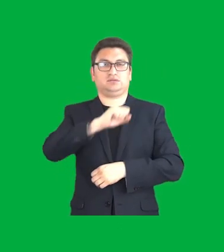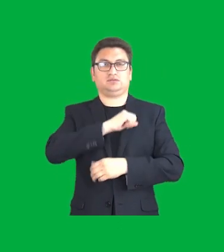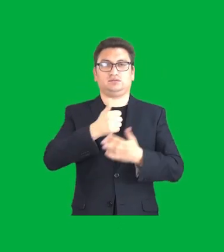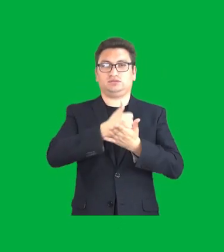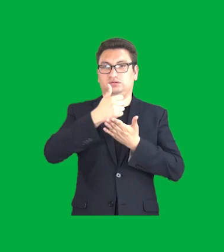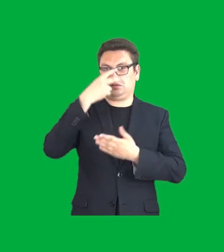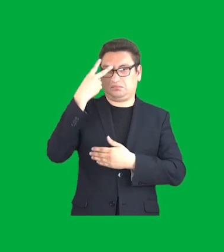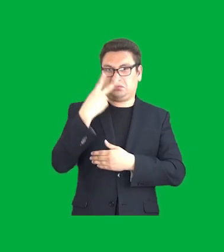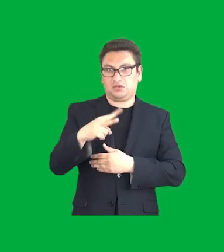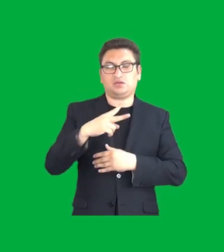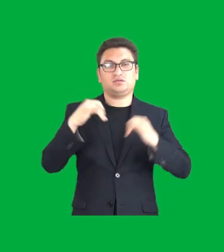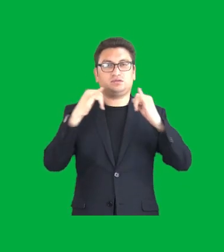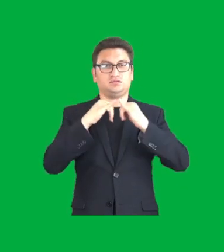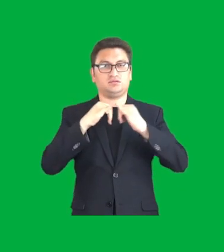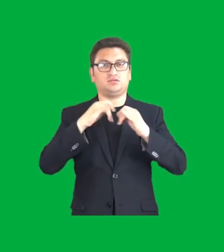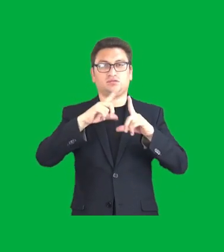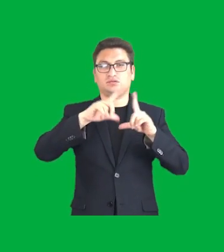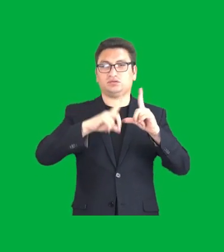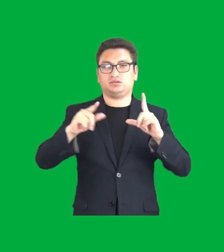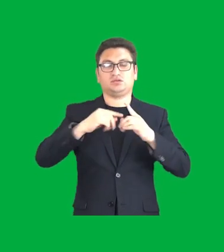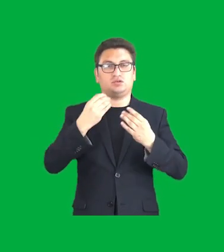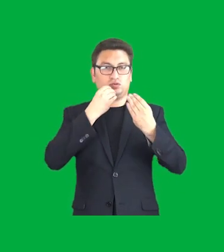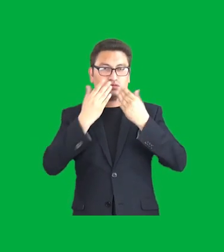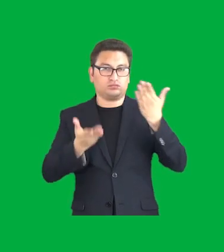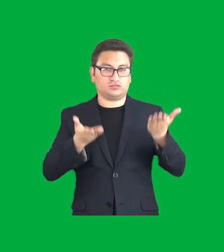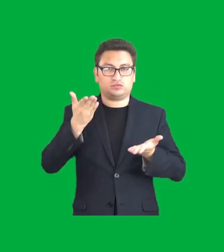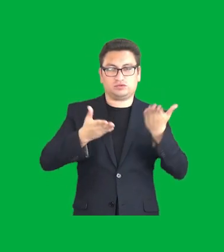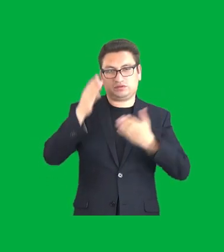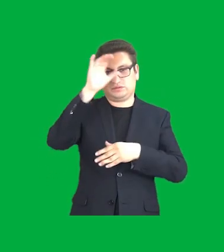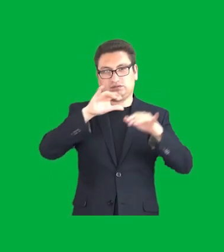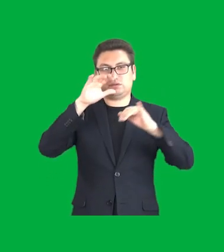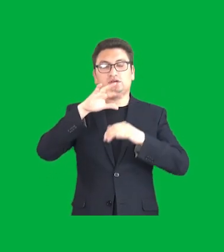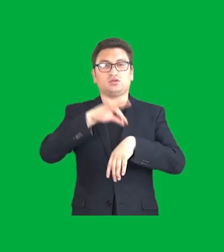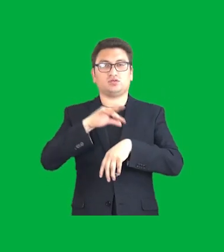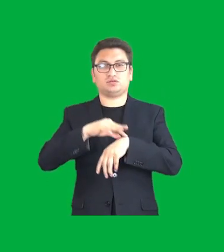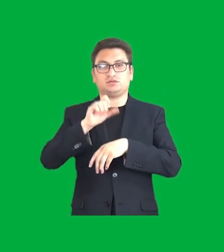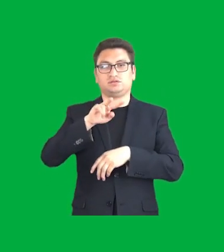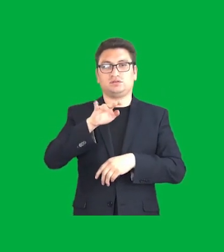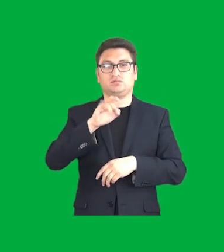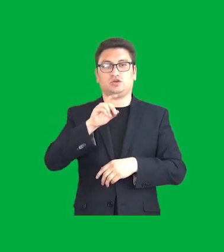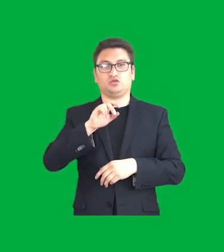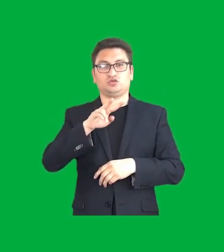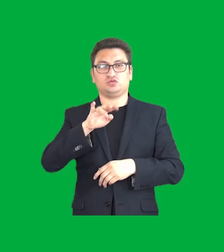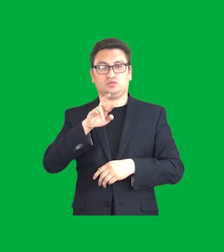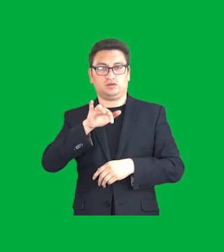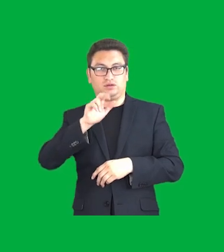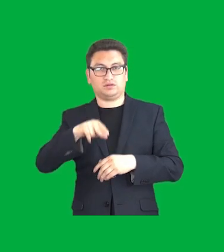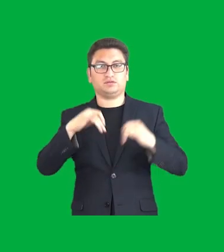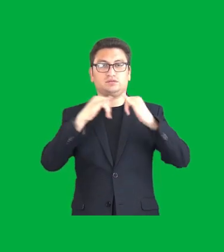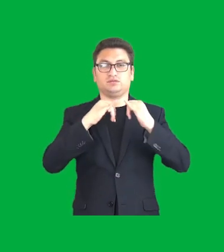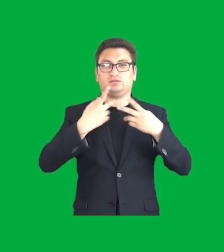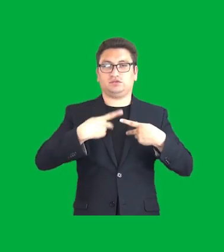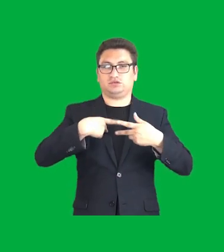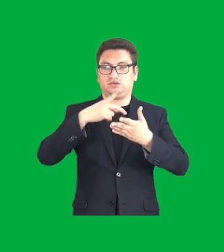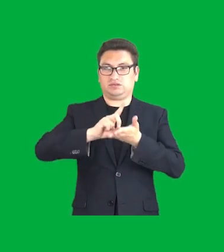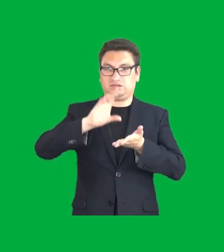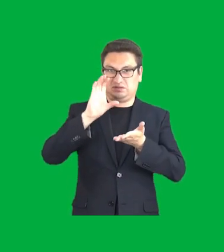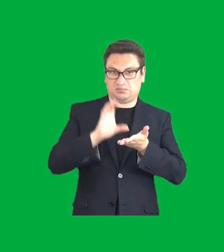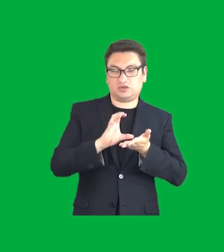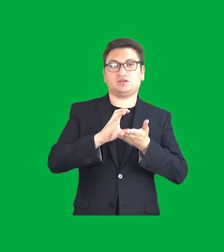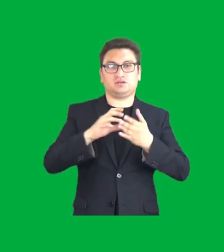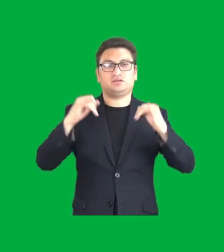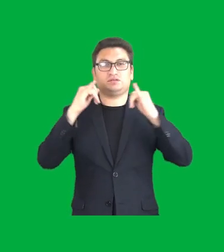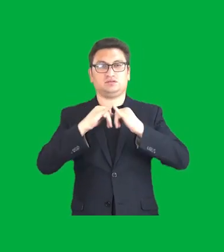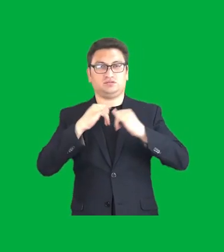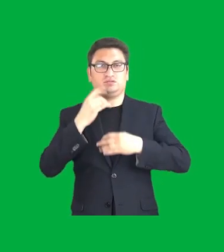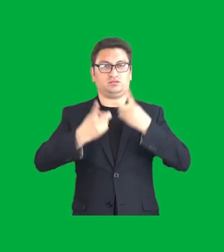Innovación, la Secretaría de Salud de la Ciudad de México, el Instituto Nacional de Nutrición y Ciencias Médicas Salvador Subirán, el